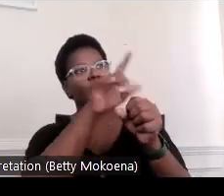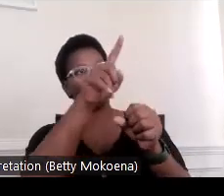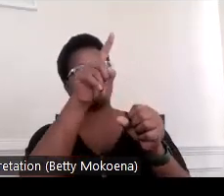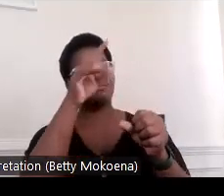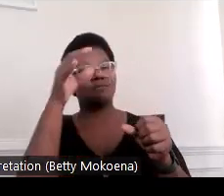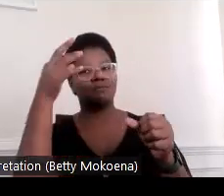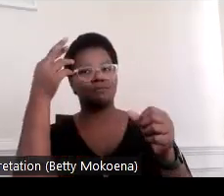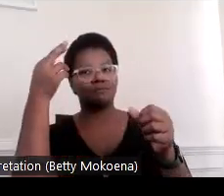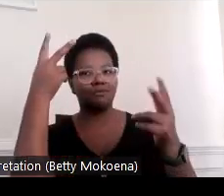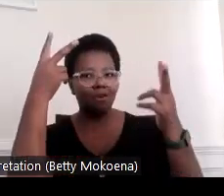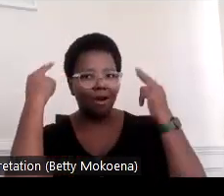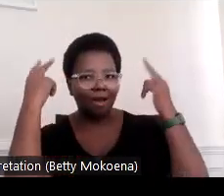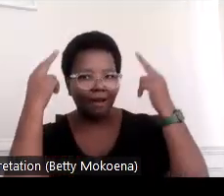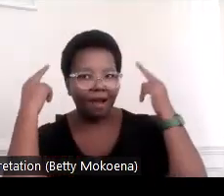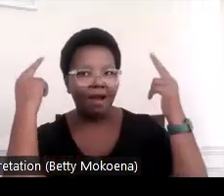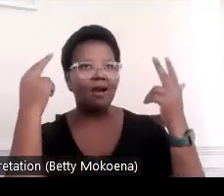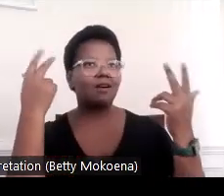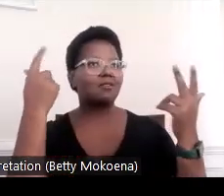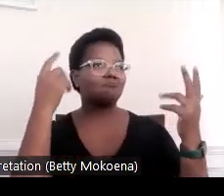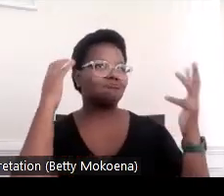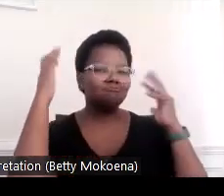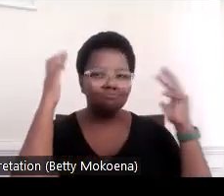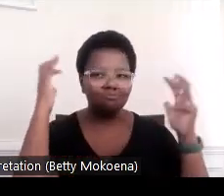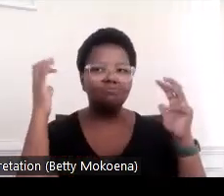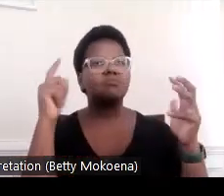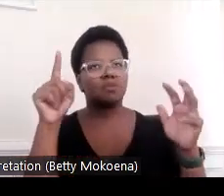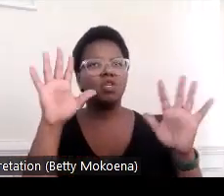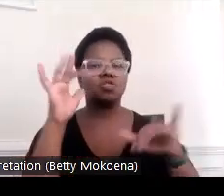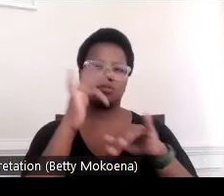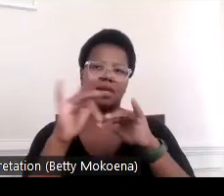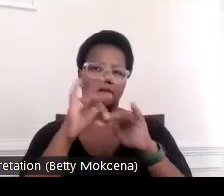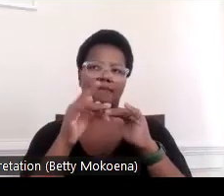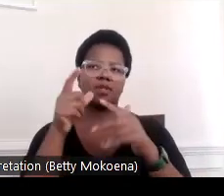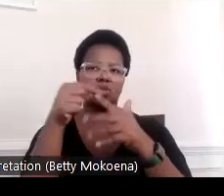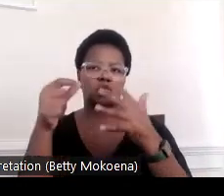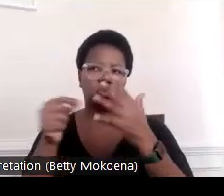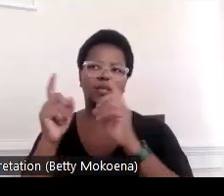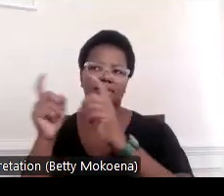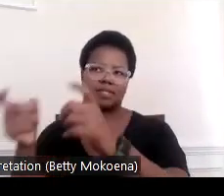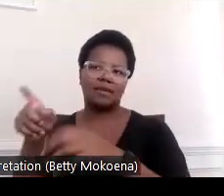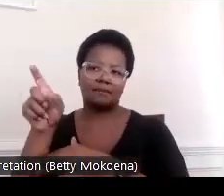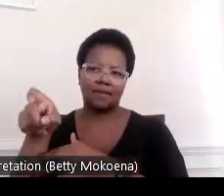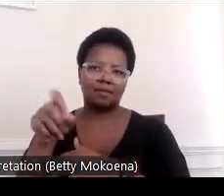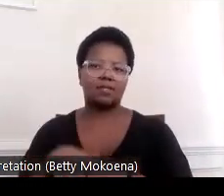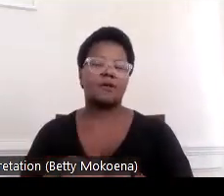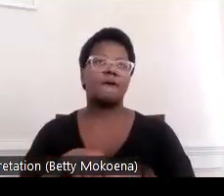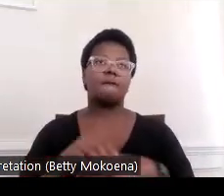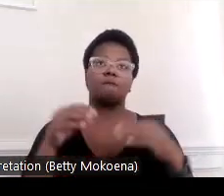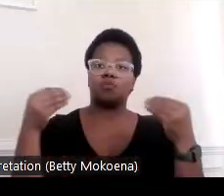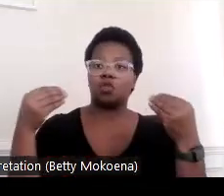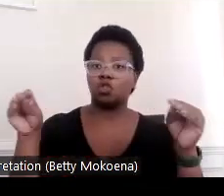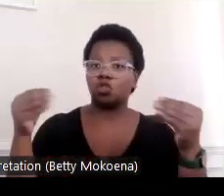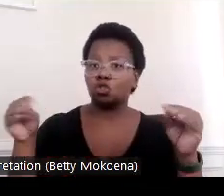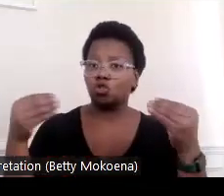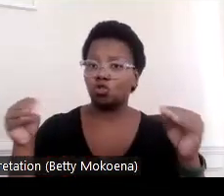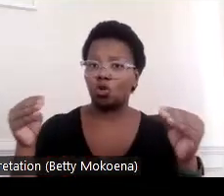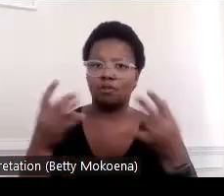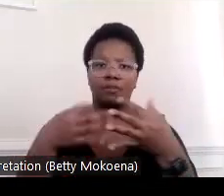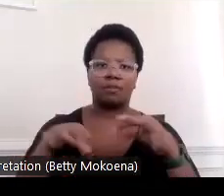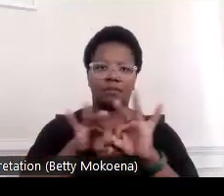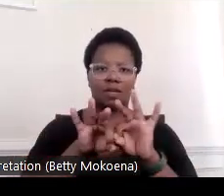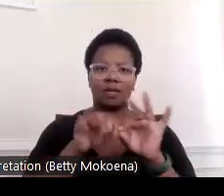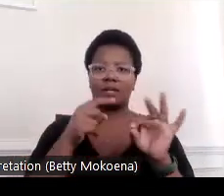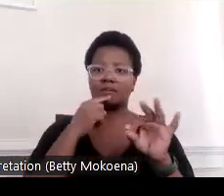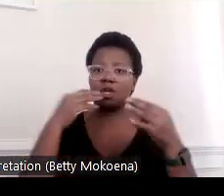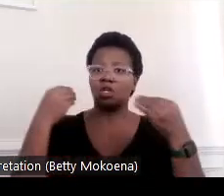a salir a un estilista local o un salón y quiere hacerlo bien deberían permitírselo